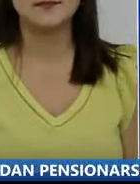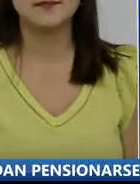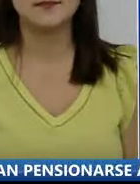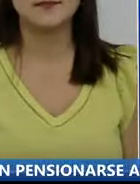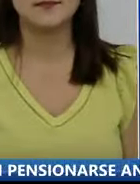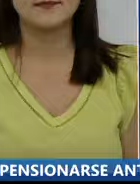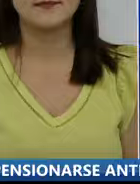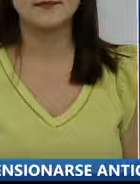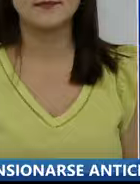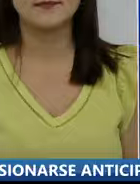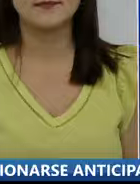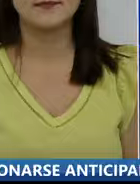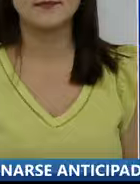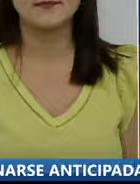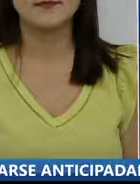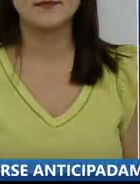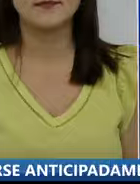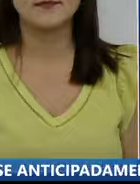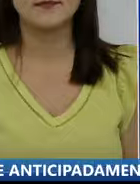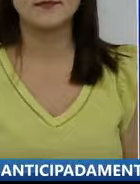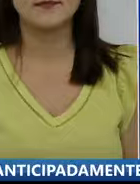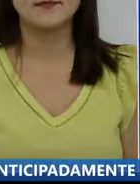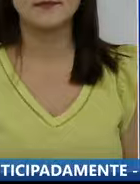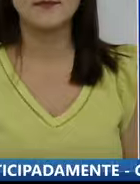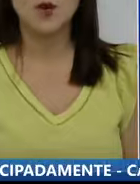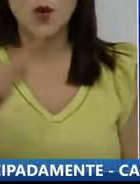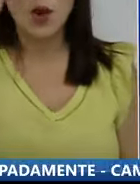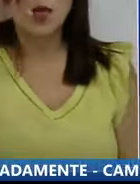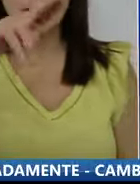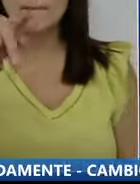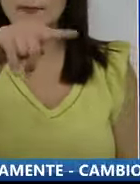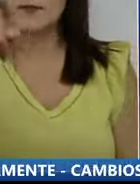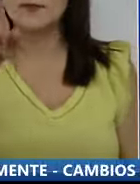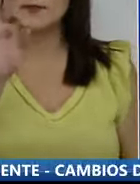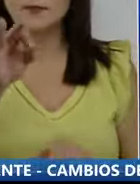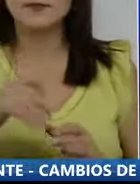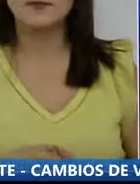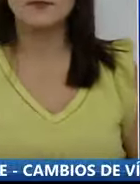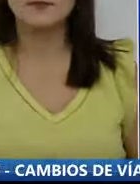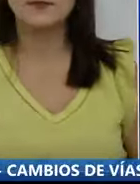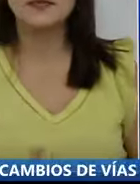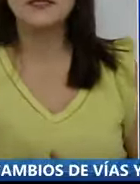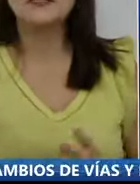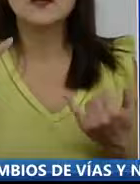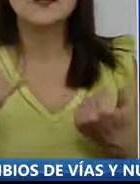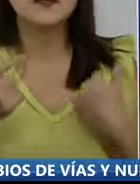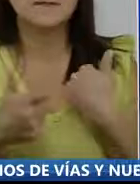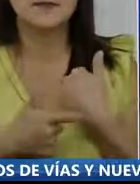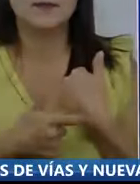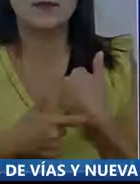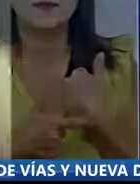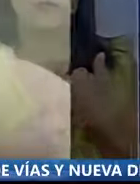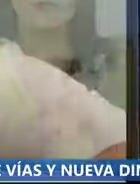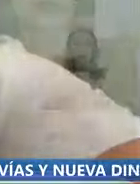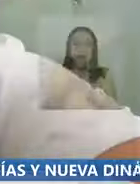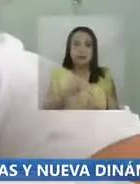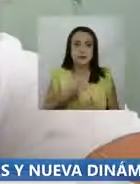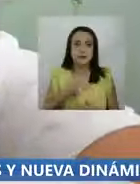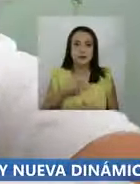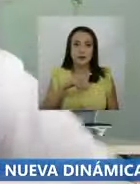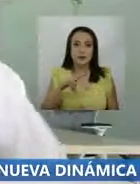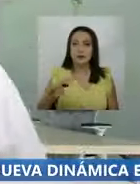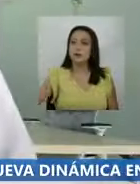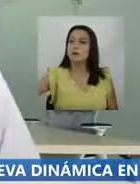el periodista José Luis Rodríguez. Hola compañeros, ¿cómo están? Bueno, pues en este momento, como lo acaba de anunciar mi compañero